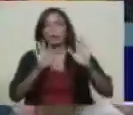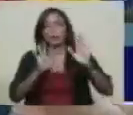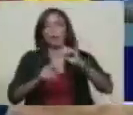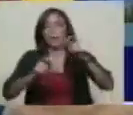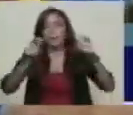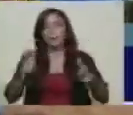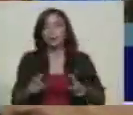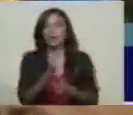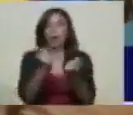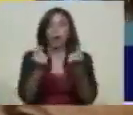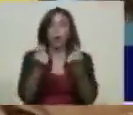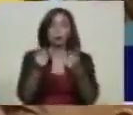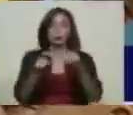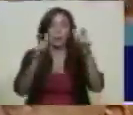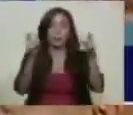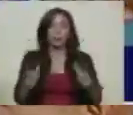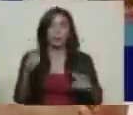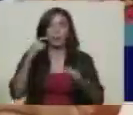1, 2, 3, 4, 5, 6, 7, 8, 9, 10 y 11.